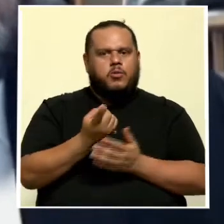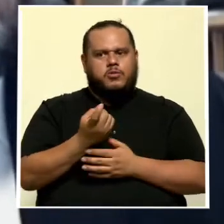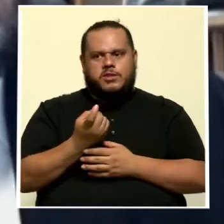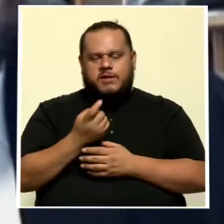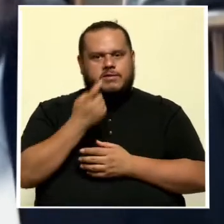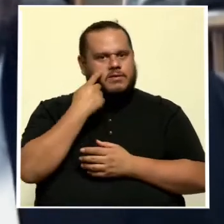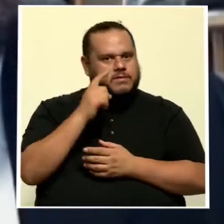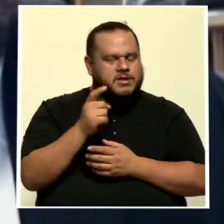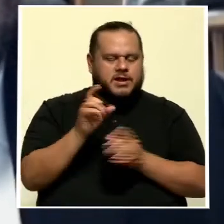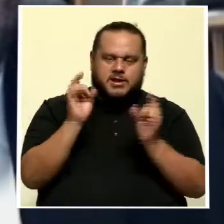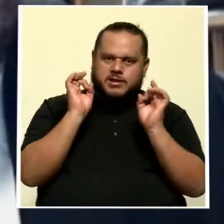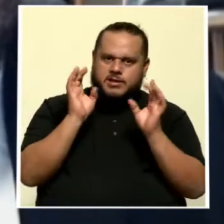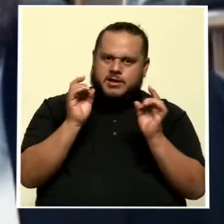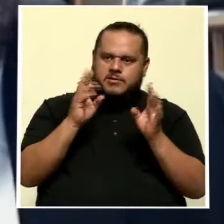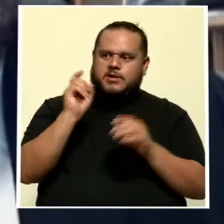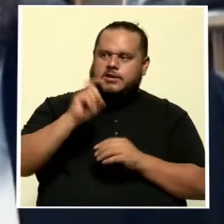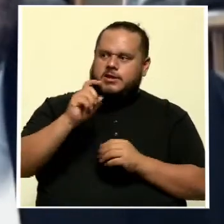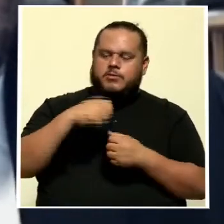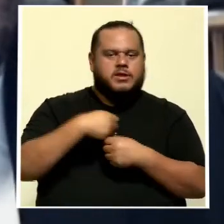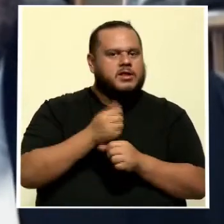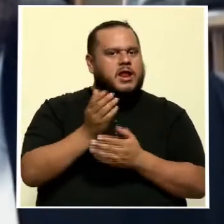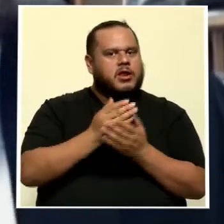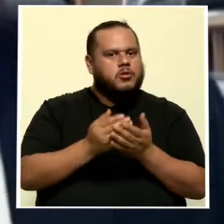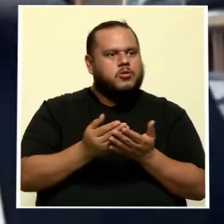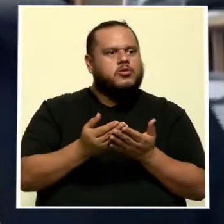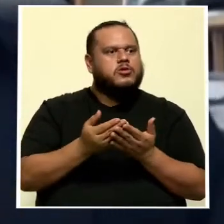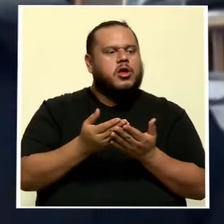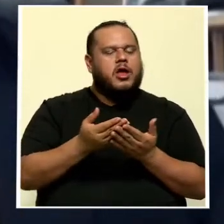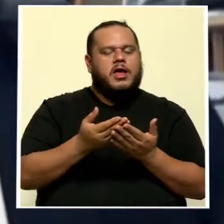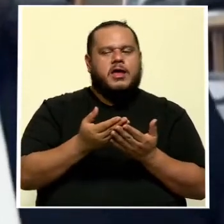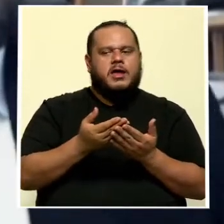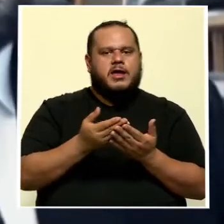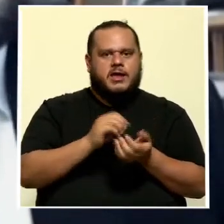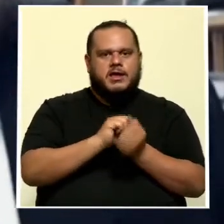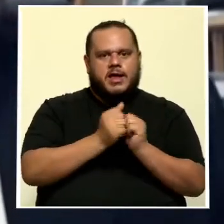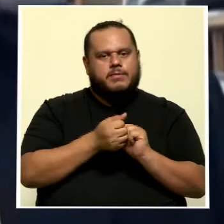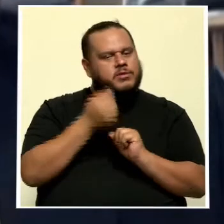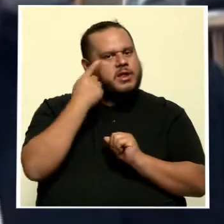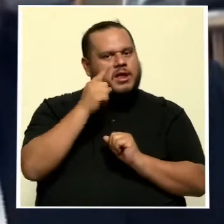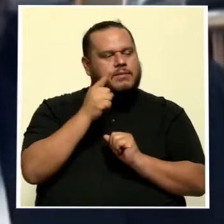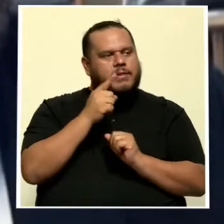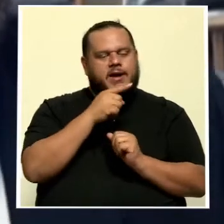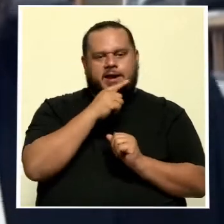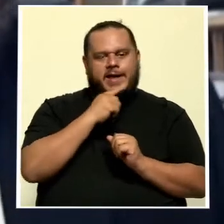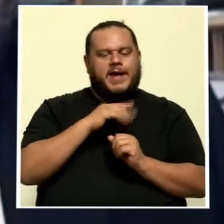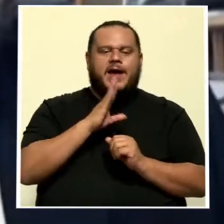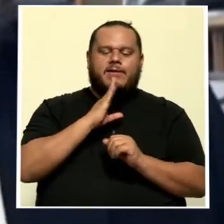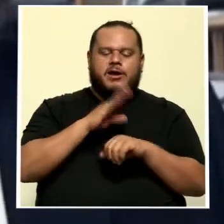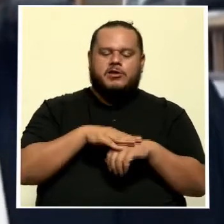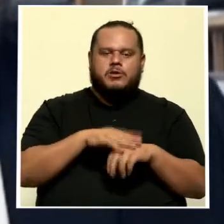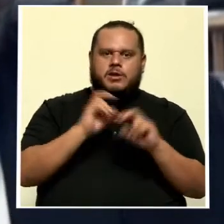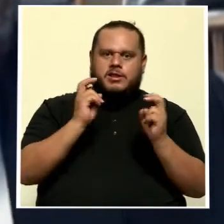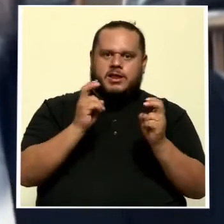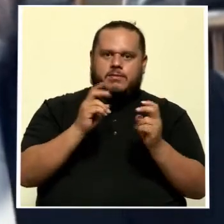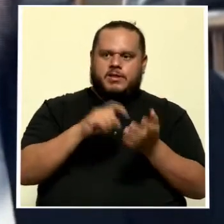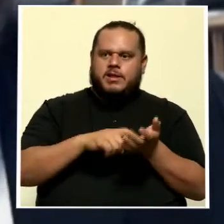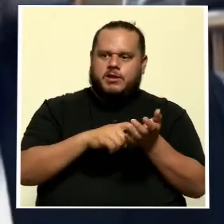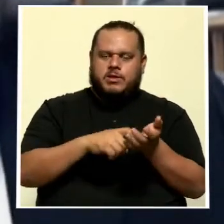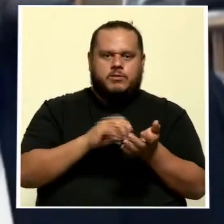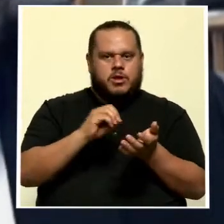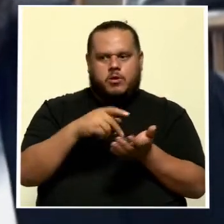terrible. Necesitamos poner algunos cuantos recursos precisamente para paliar el tema de la deuda, o enfrentarlo o